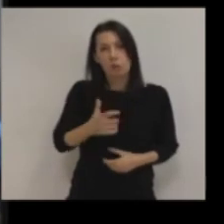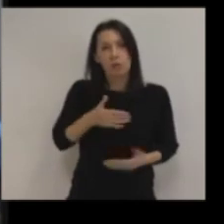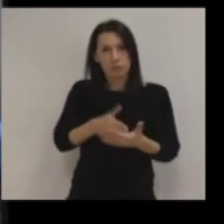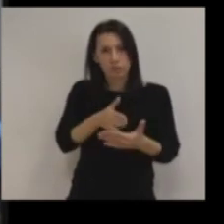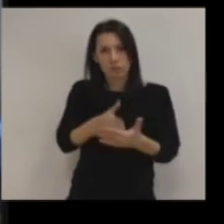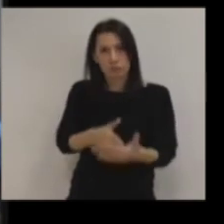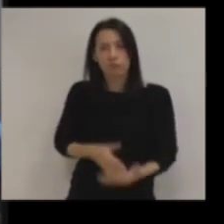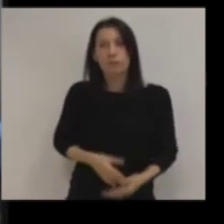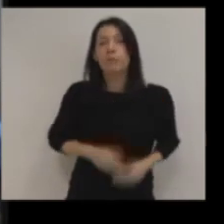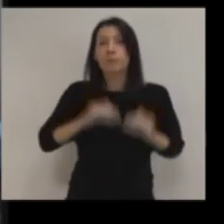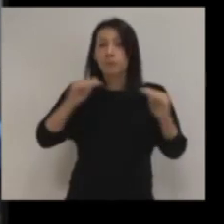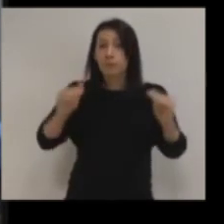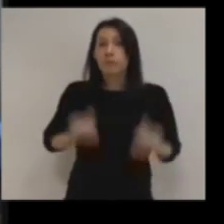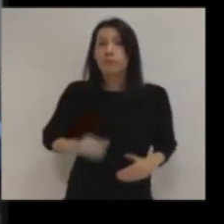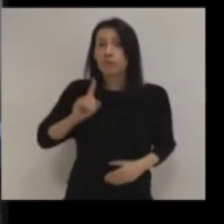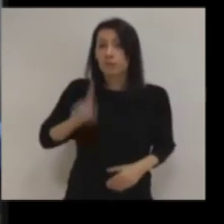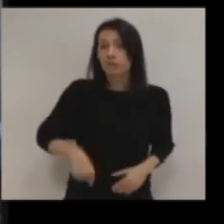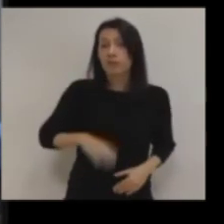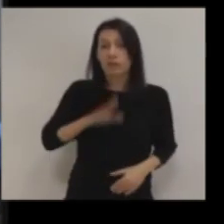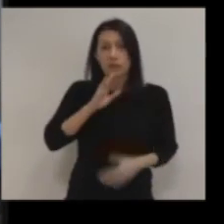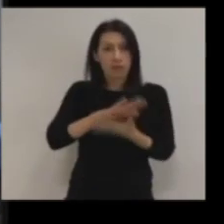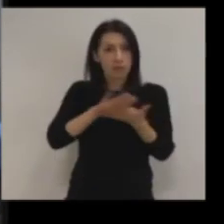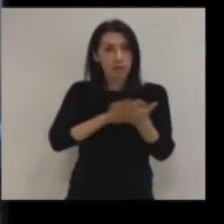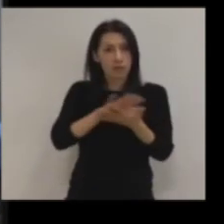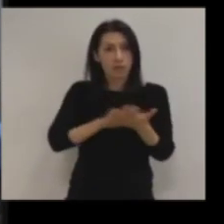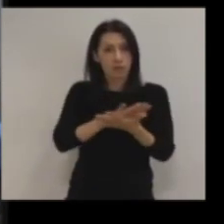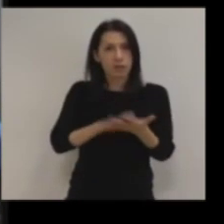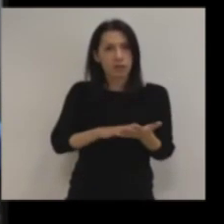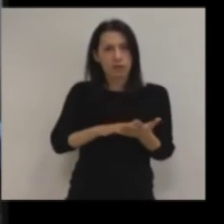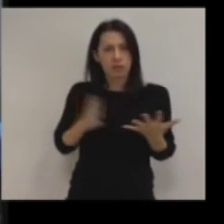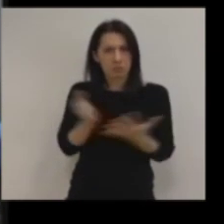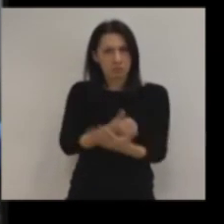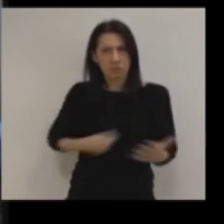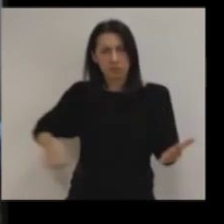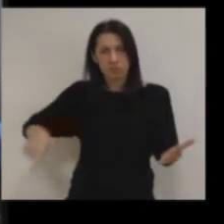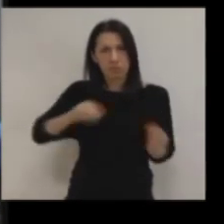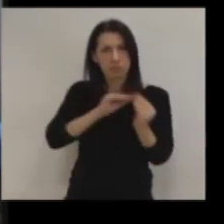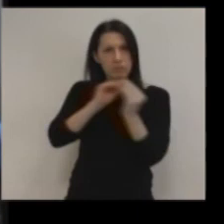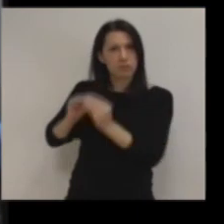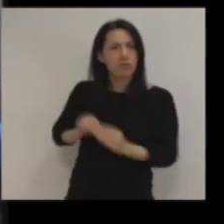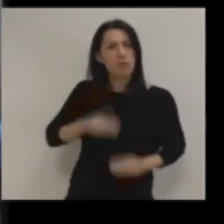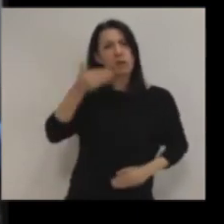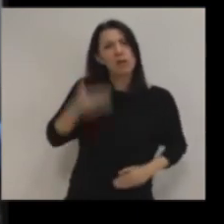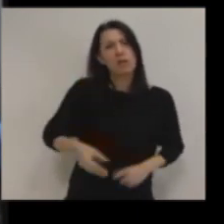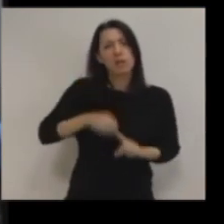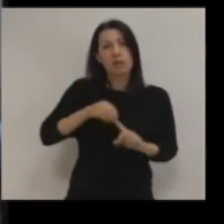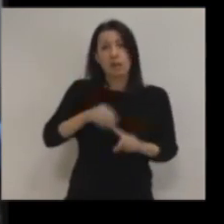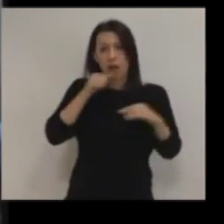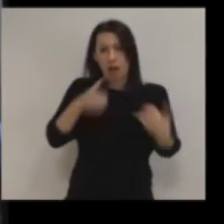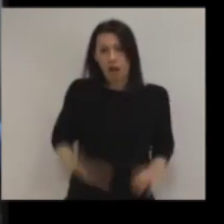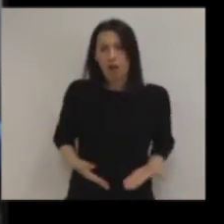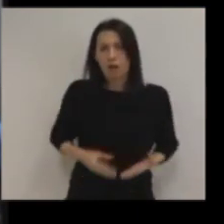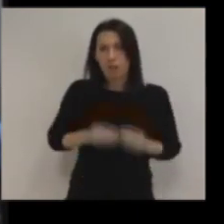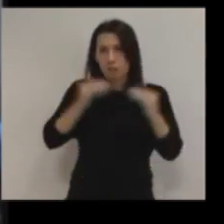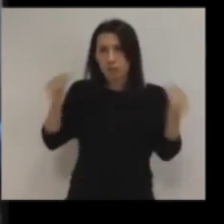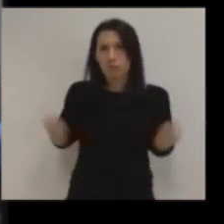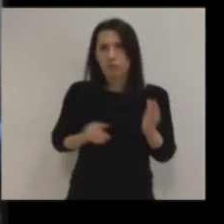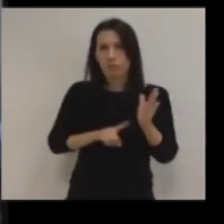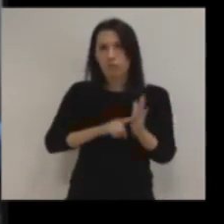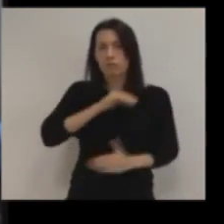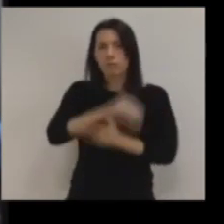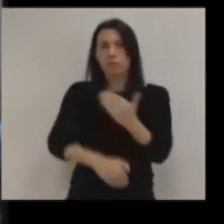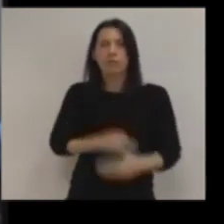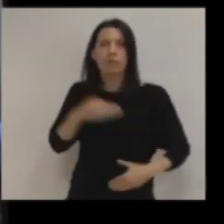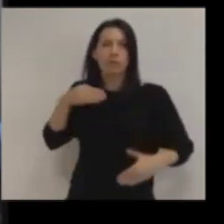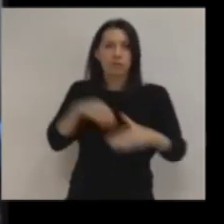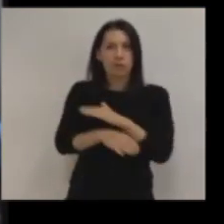Comentabais también que y en esto coincidimos todos, que es esencial, aun cuando se ha mejorado la accesibilidad en las comunicaciones y en todas las tramitaciones de